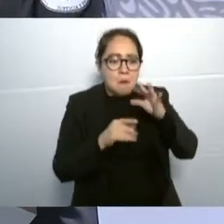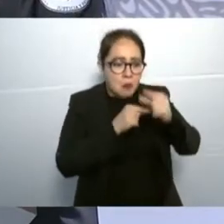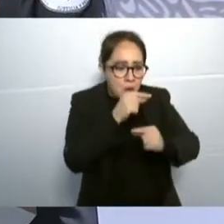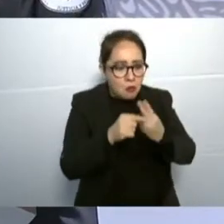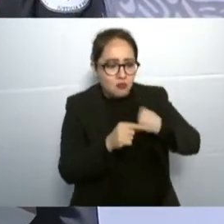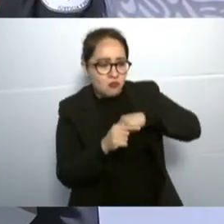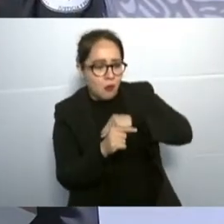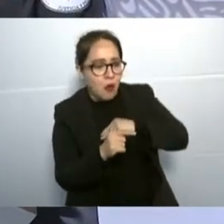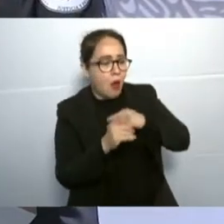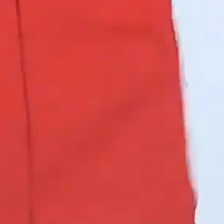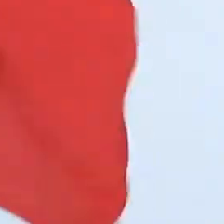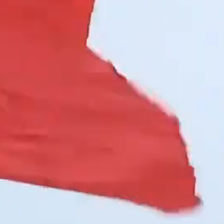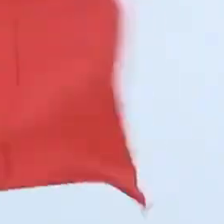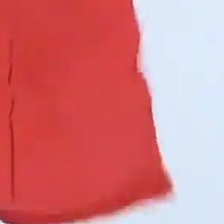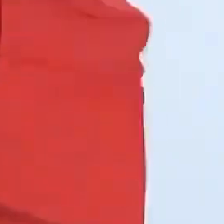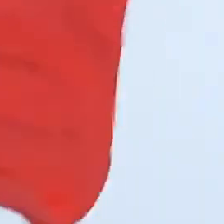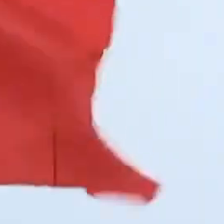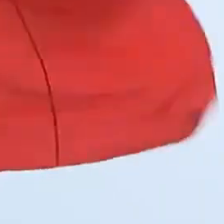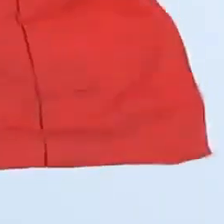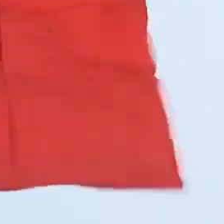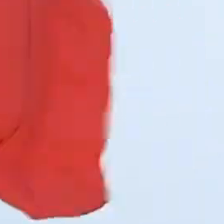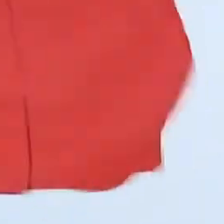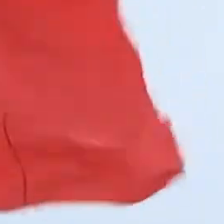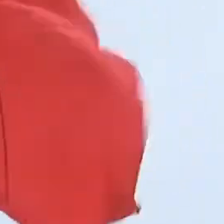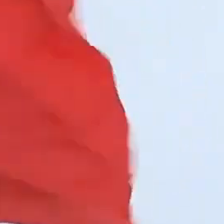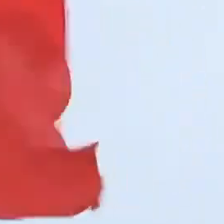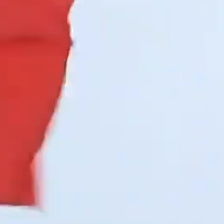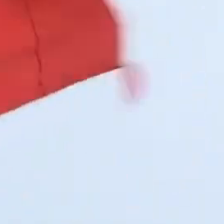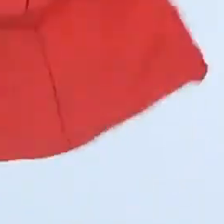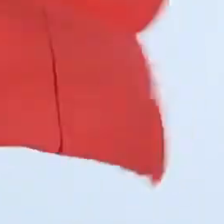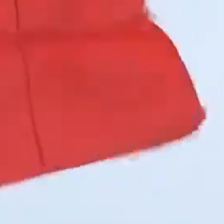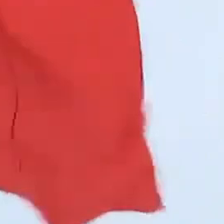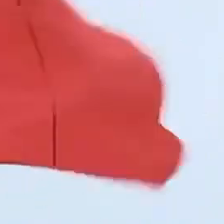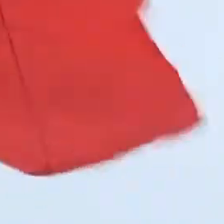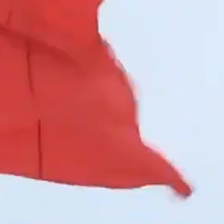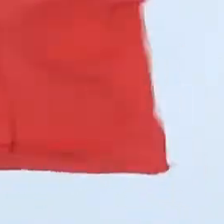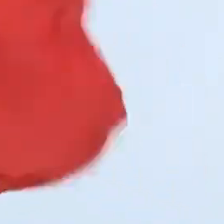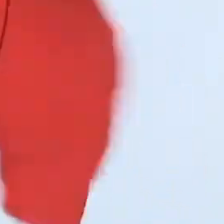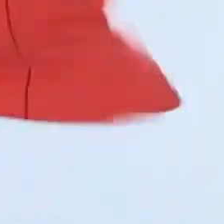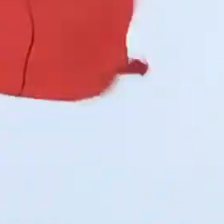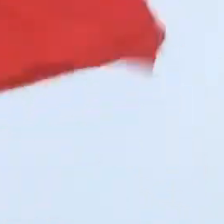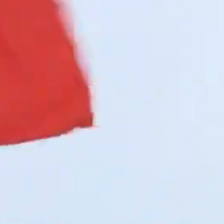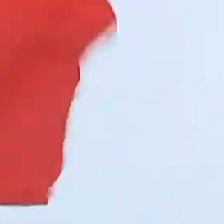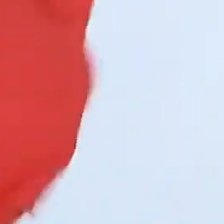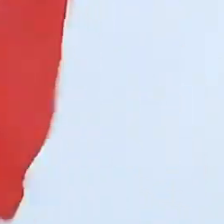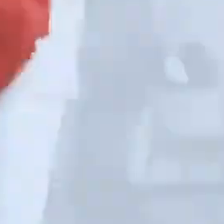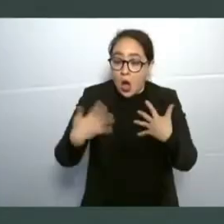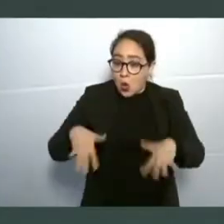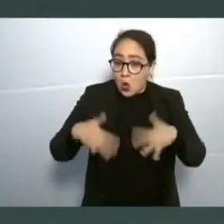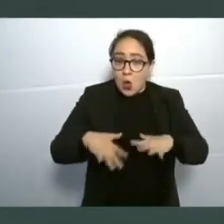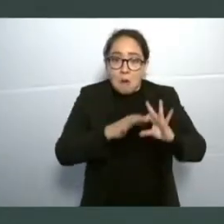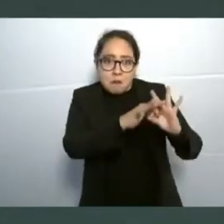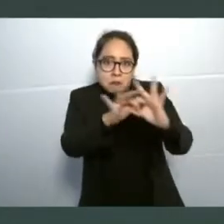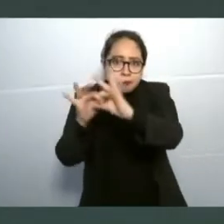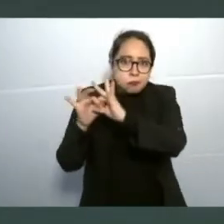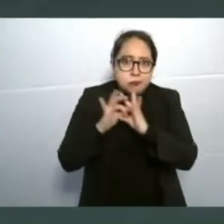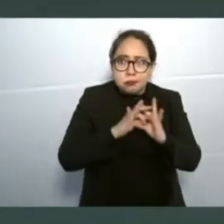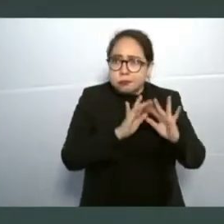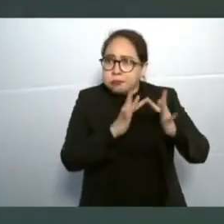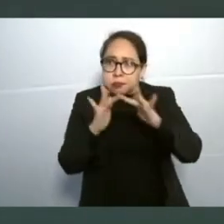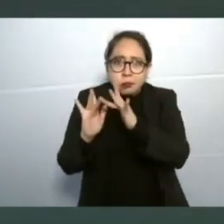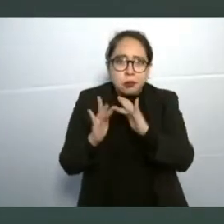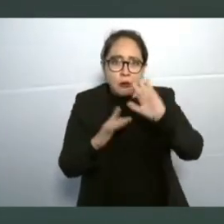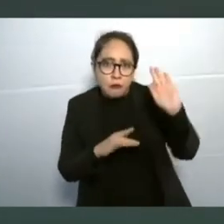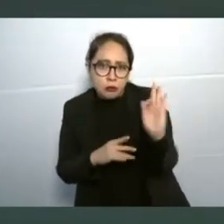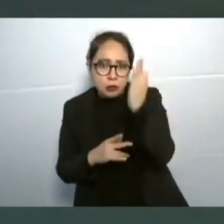Mediante su esfuerzo y visión, han logrado construir en poco tiempo la red de infraestructura de seguridad pública